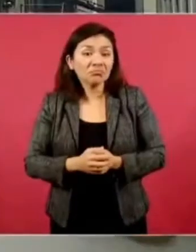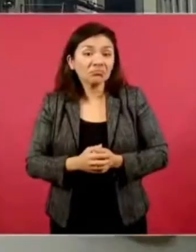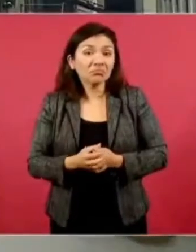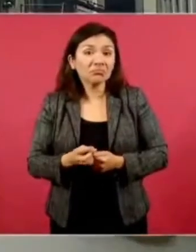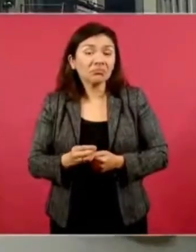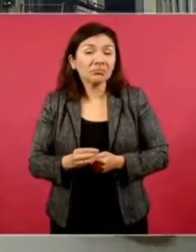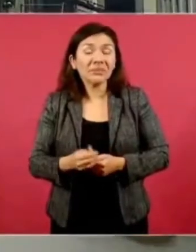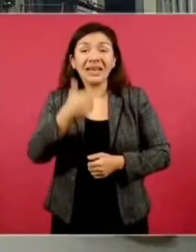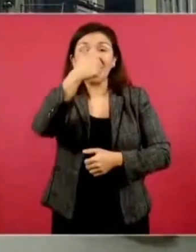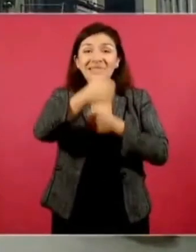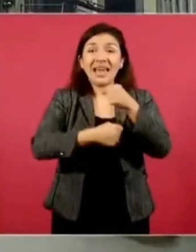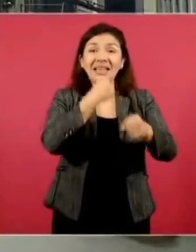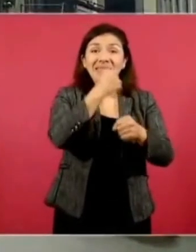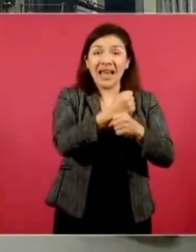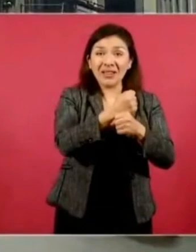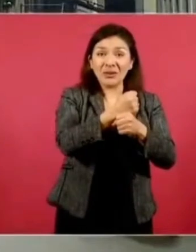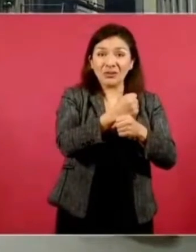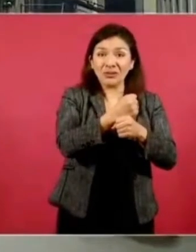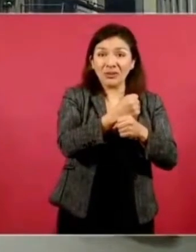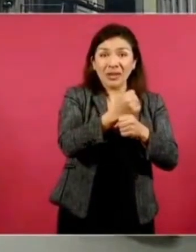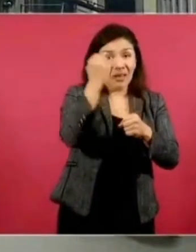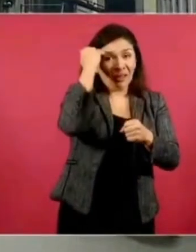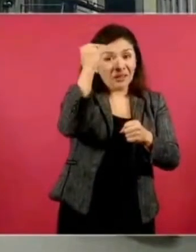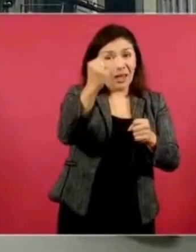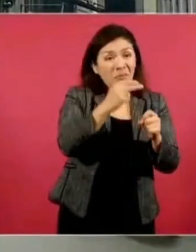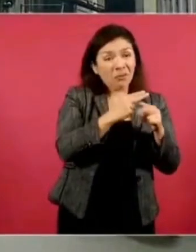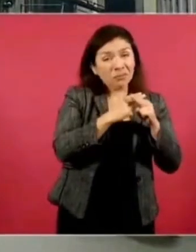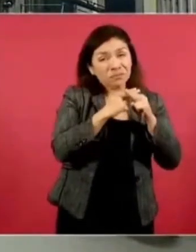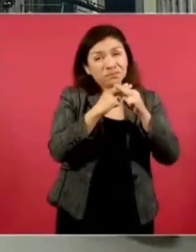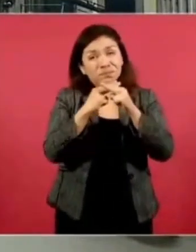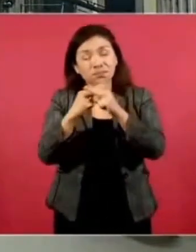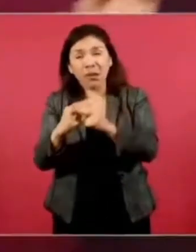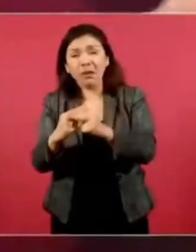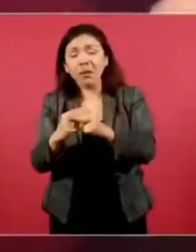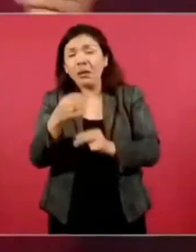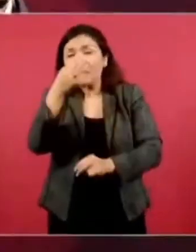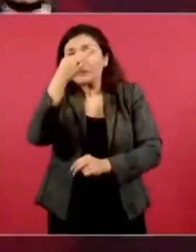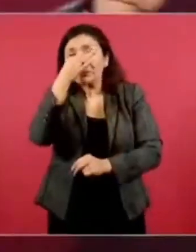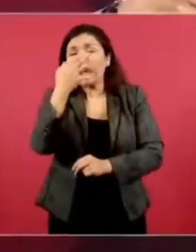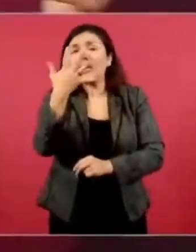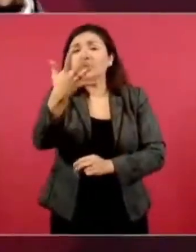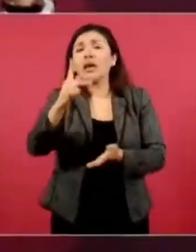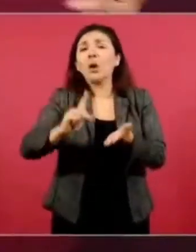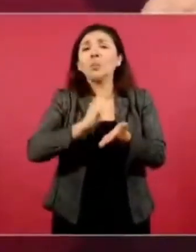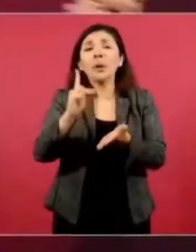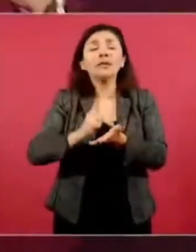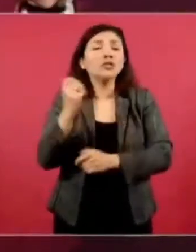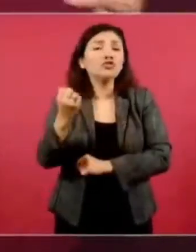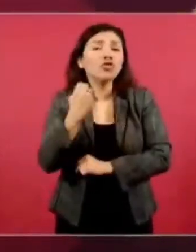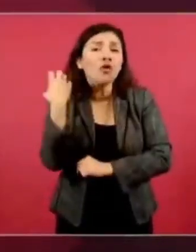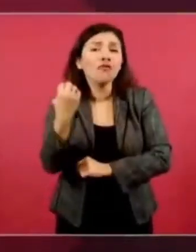Cinco en un sexenio, cinco veces. Y así abierta de que preguntan.